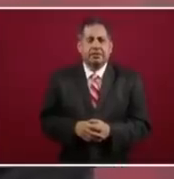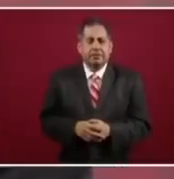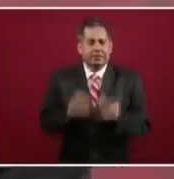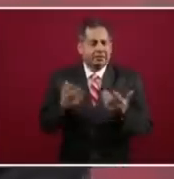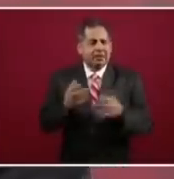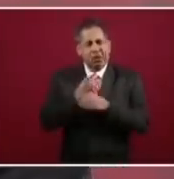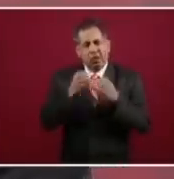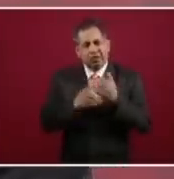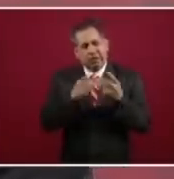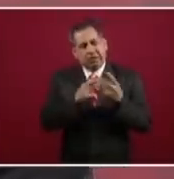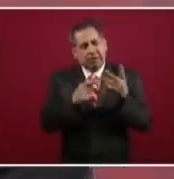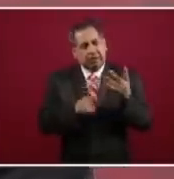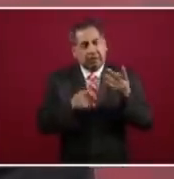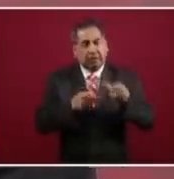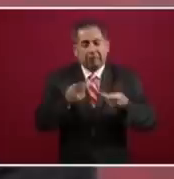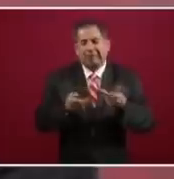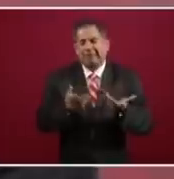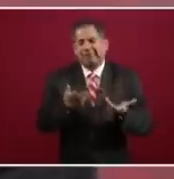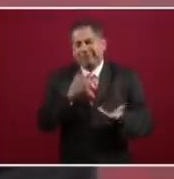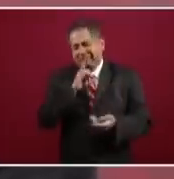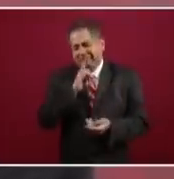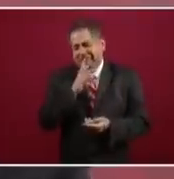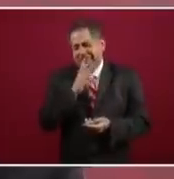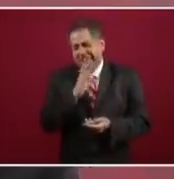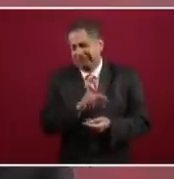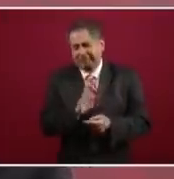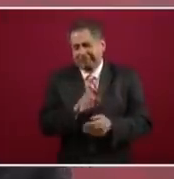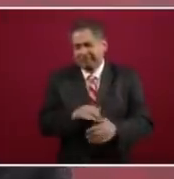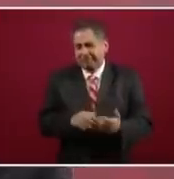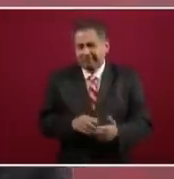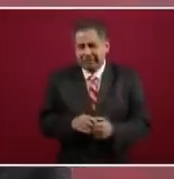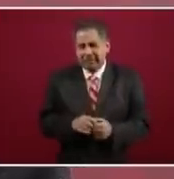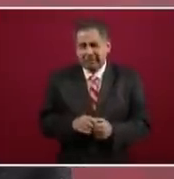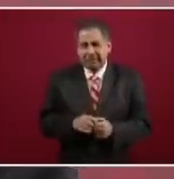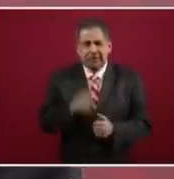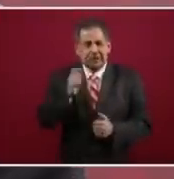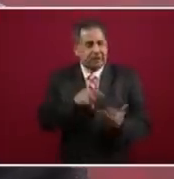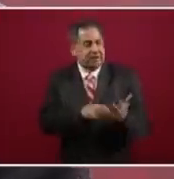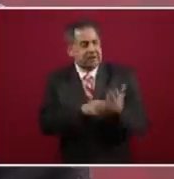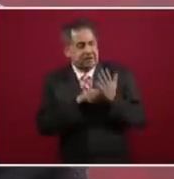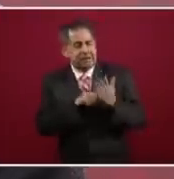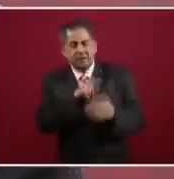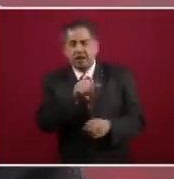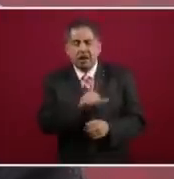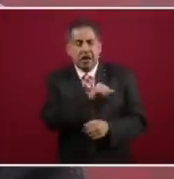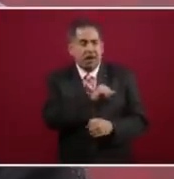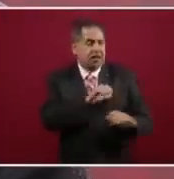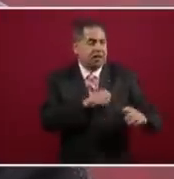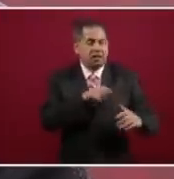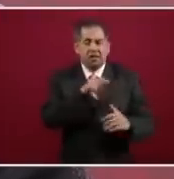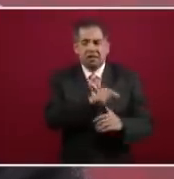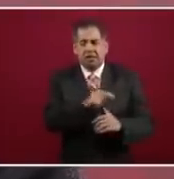y cosas por el estilo que demuestran pues una actitud